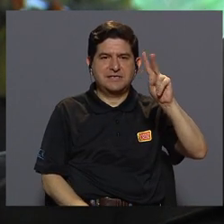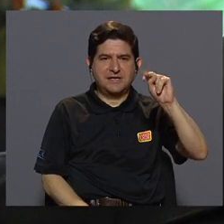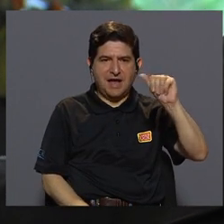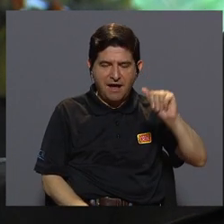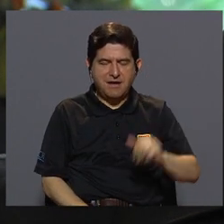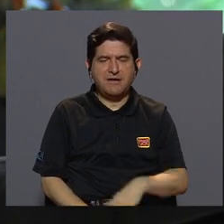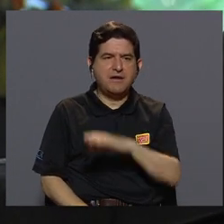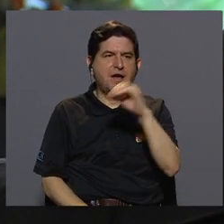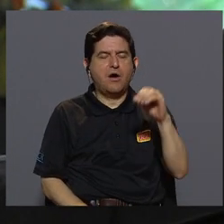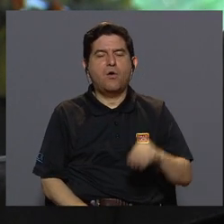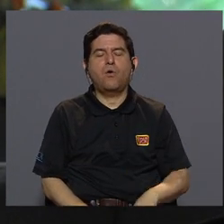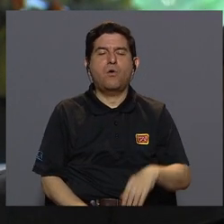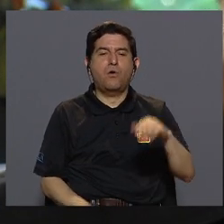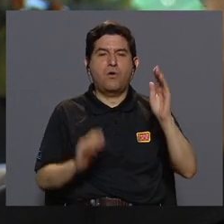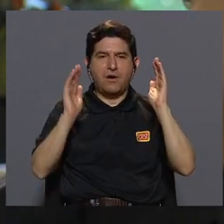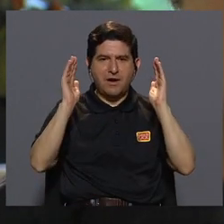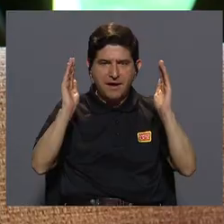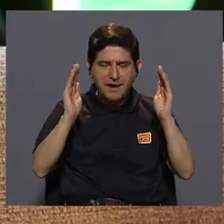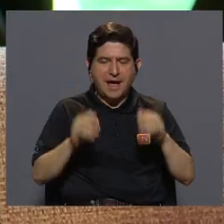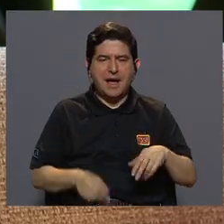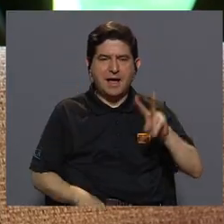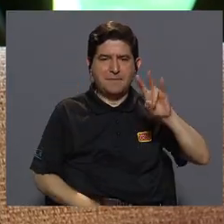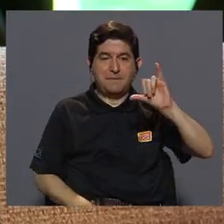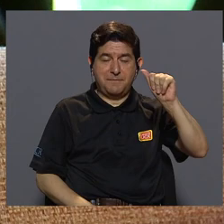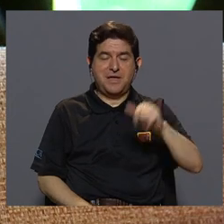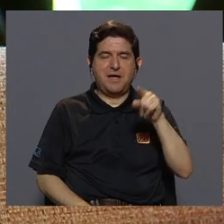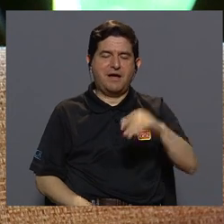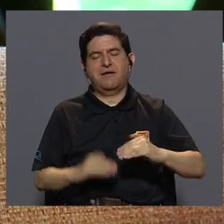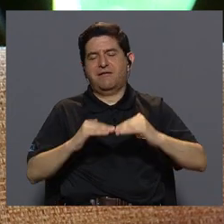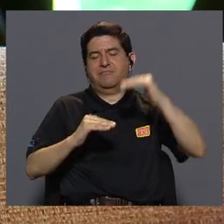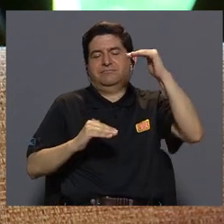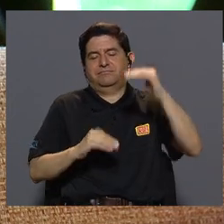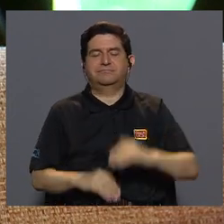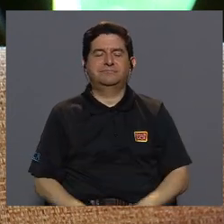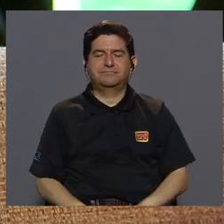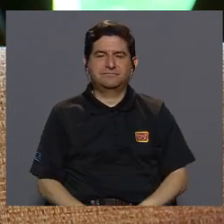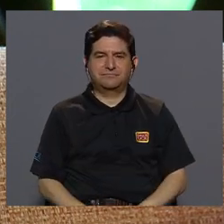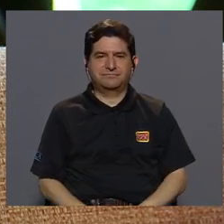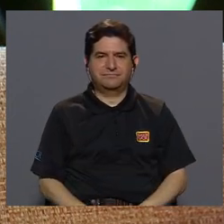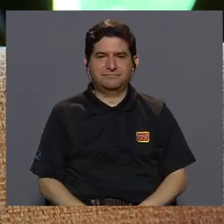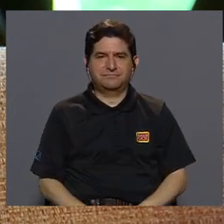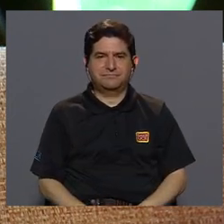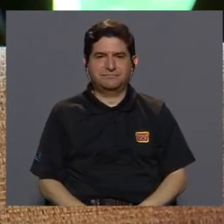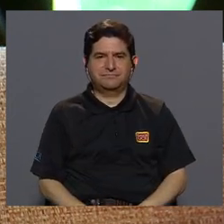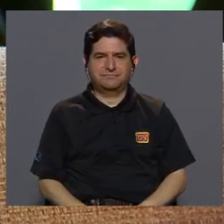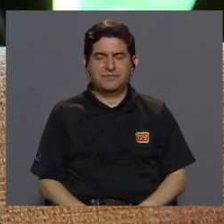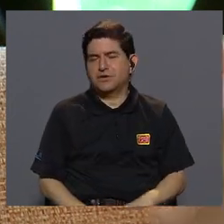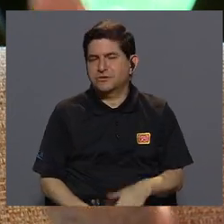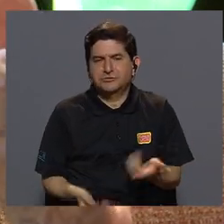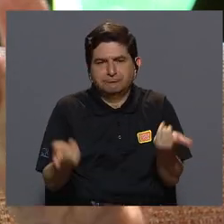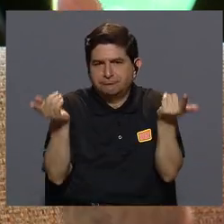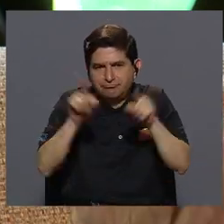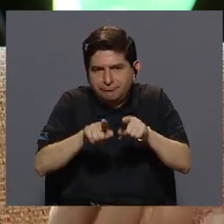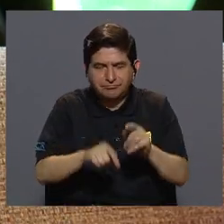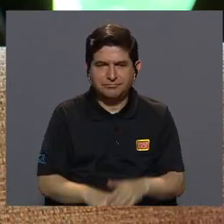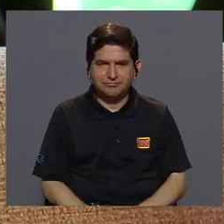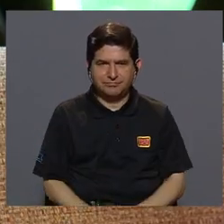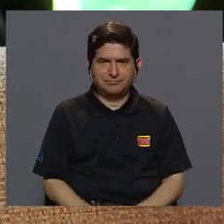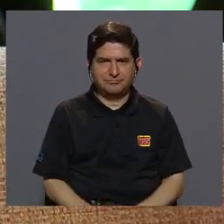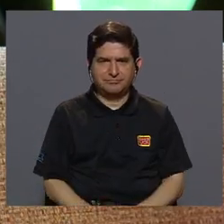Azul, como la Gran Vía, pues eran en Popov, ¿verdad? Y entonces, ¿qué pasa?